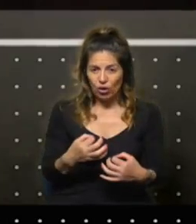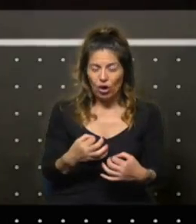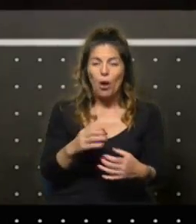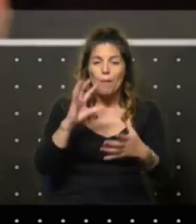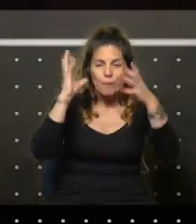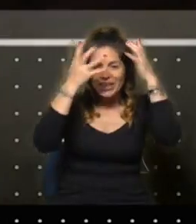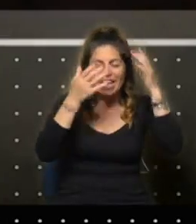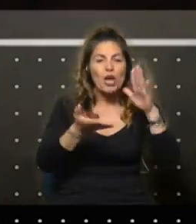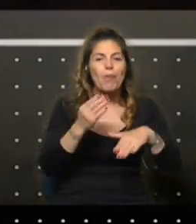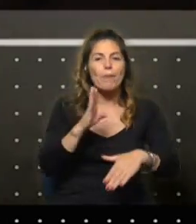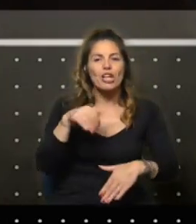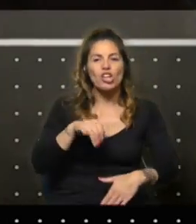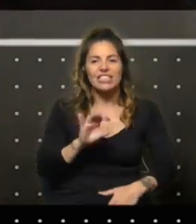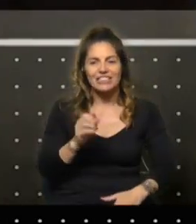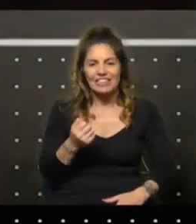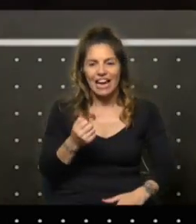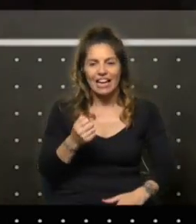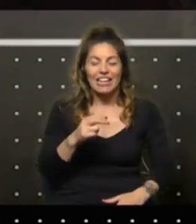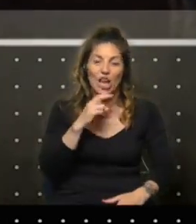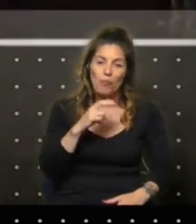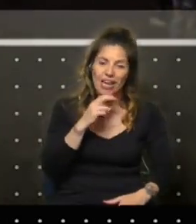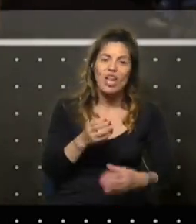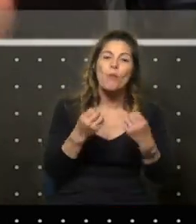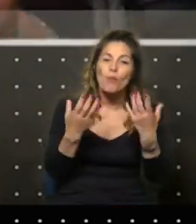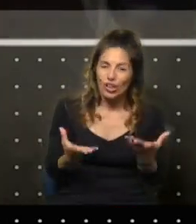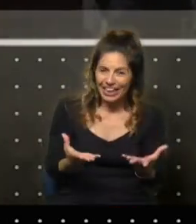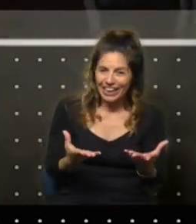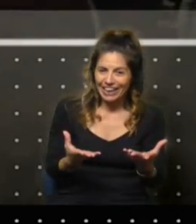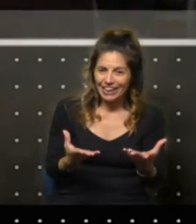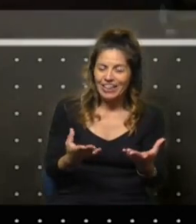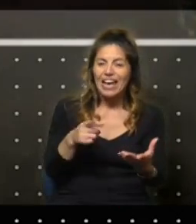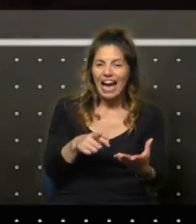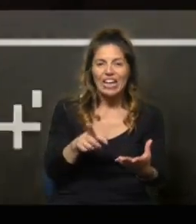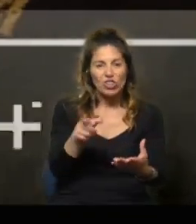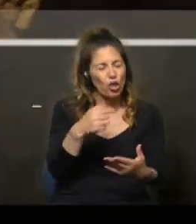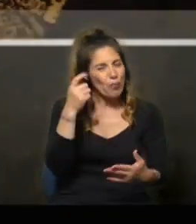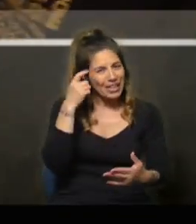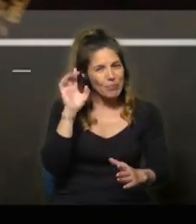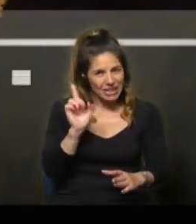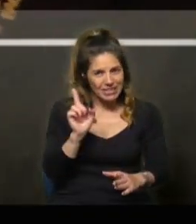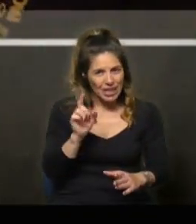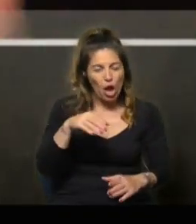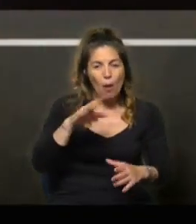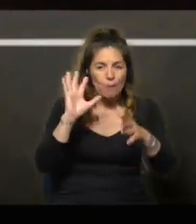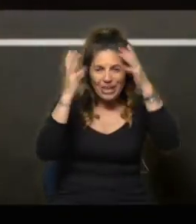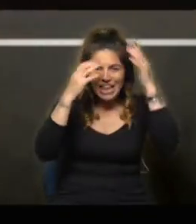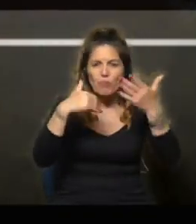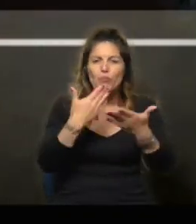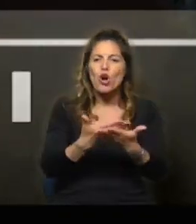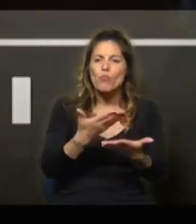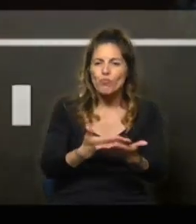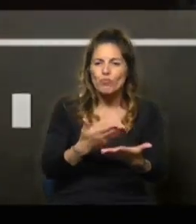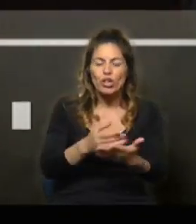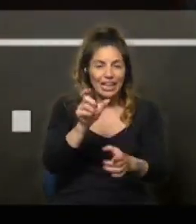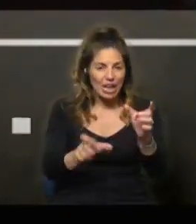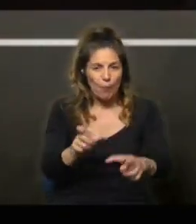ley es más peronista que masa Por qué Y ahí vengo a tod a todos para que reflexionen mi ley viene a proponer que la